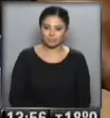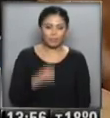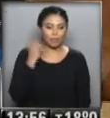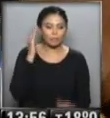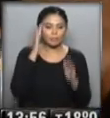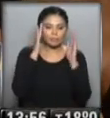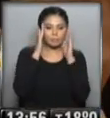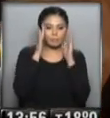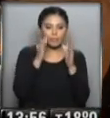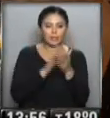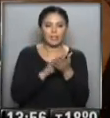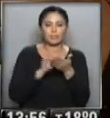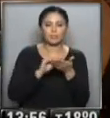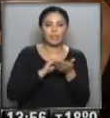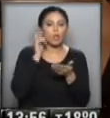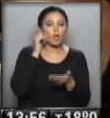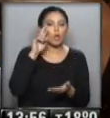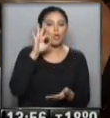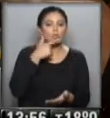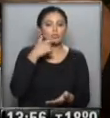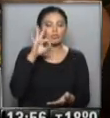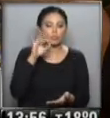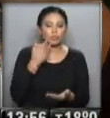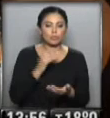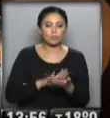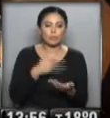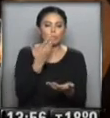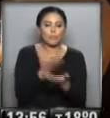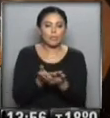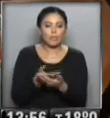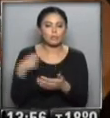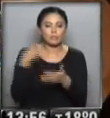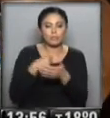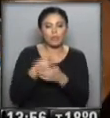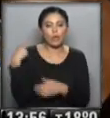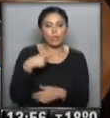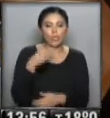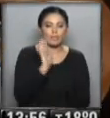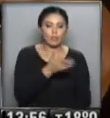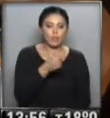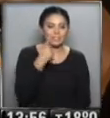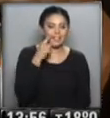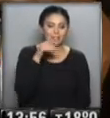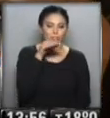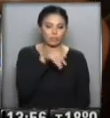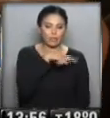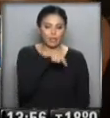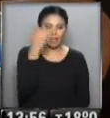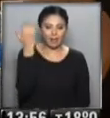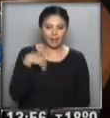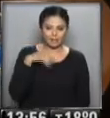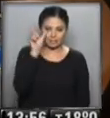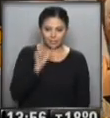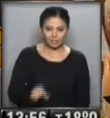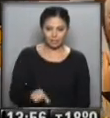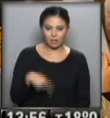rol del diputado Leo Grosso en la iniciativa de la lucha contra la violencia institucional en toda la Argentina. Como